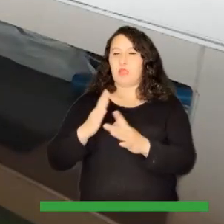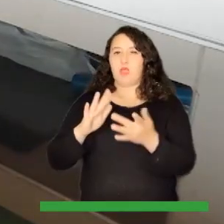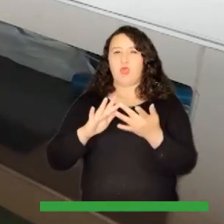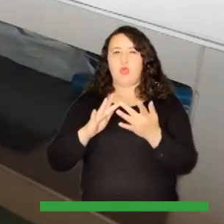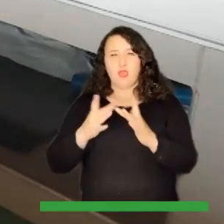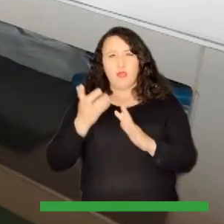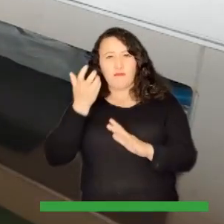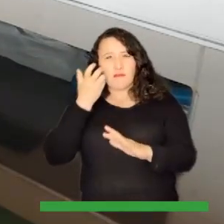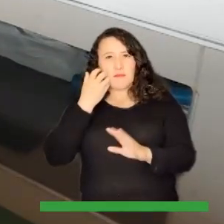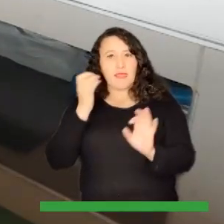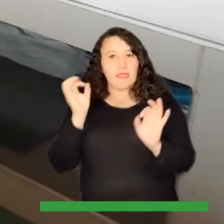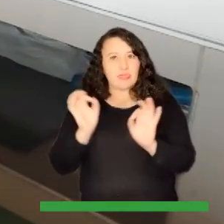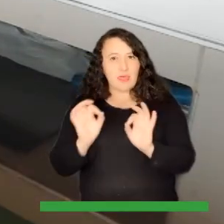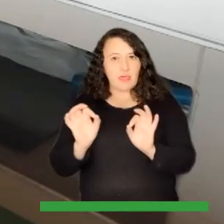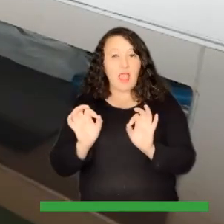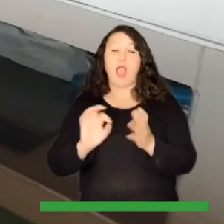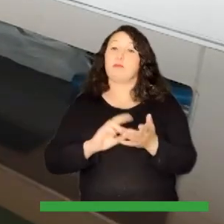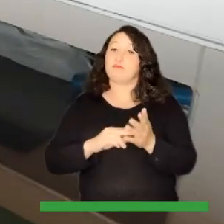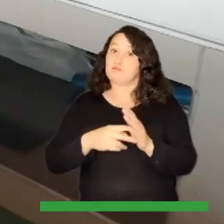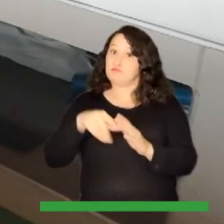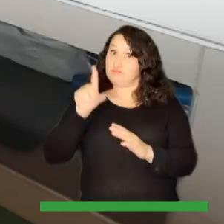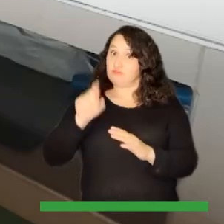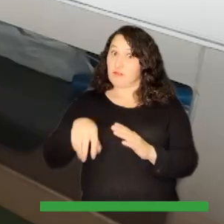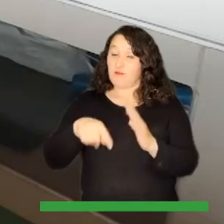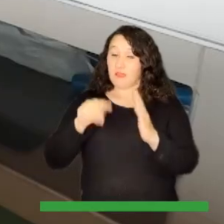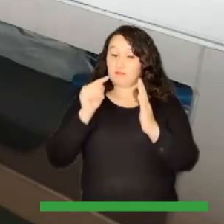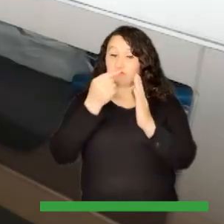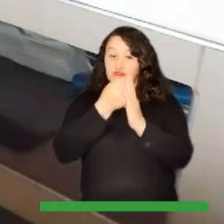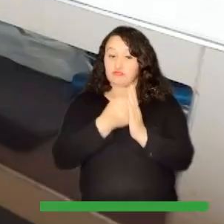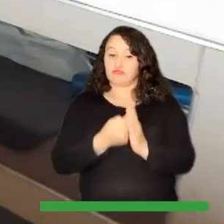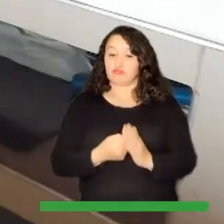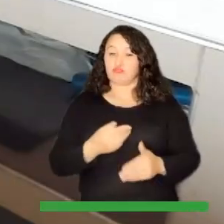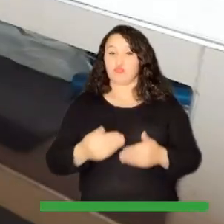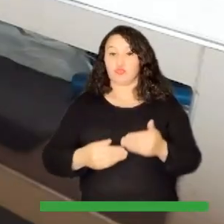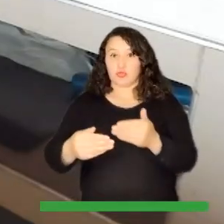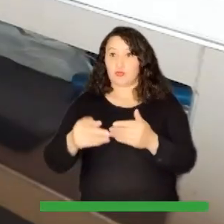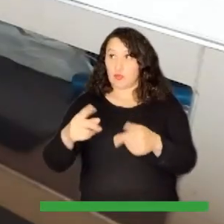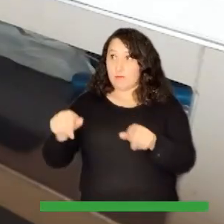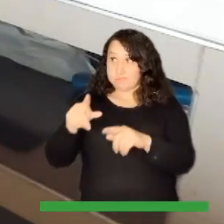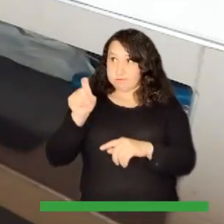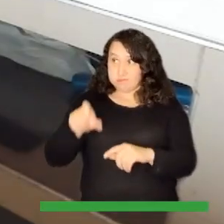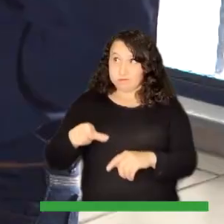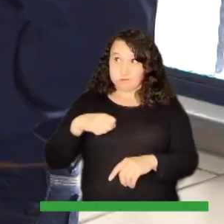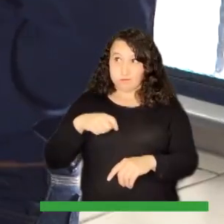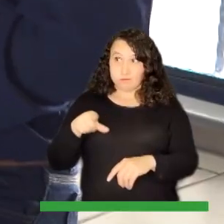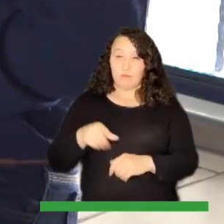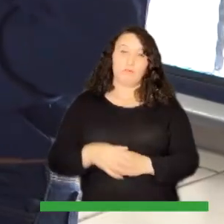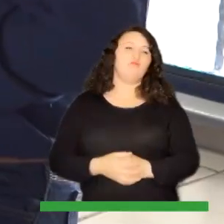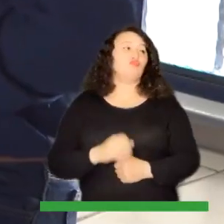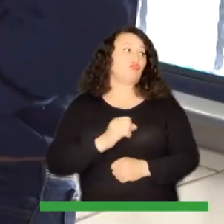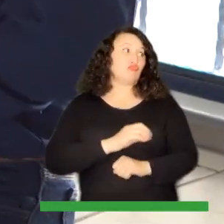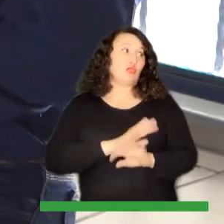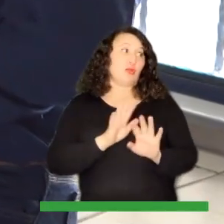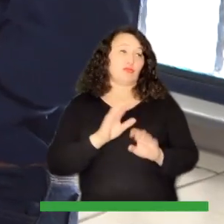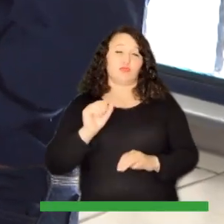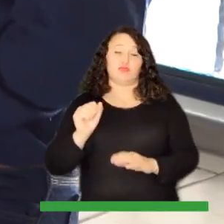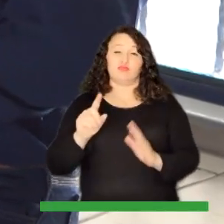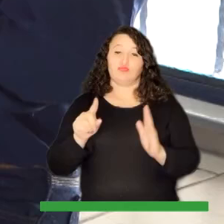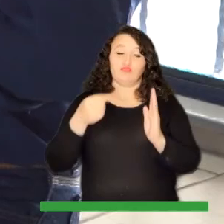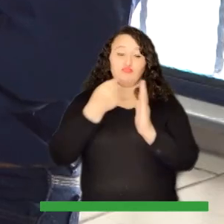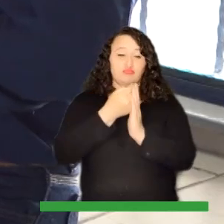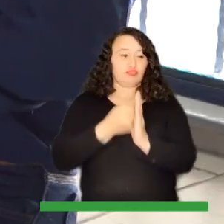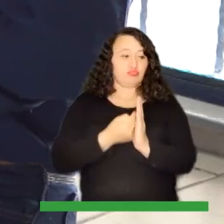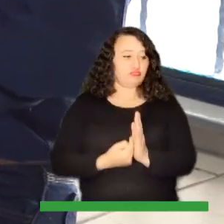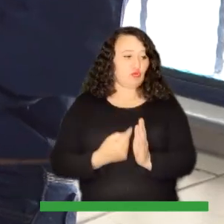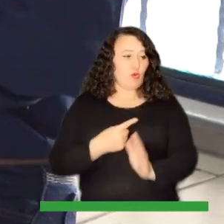y de enfermedad, es importante llevar el registro de tratamientos en el predio. ¿Ustedes llevan ese tipo de registros? Sí, claro, esos registros tienen